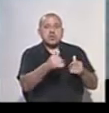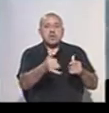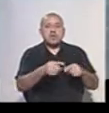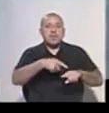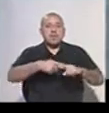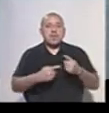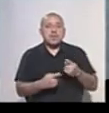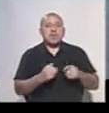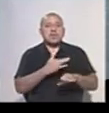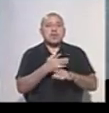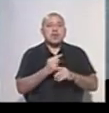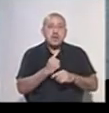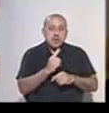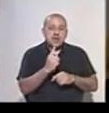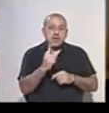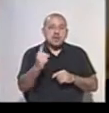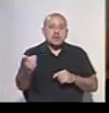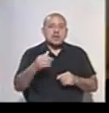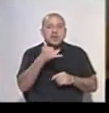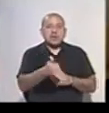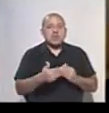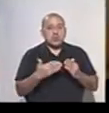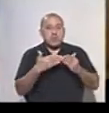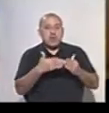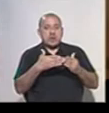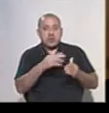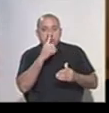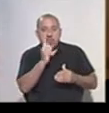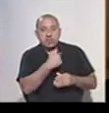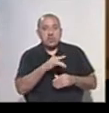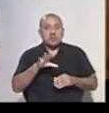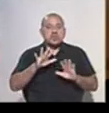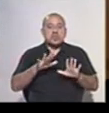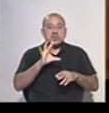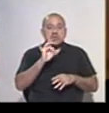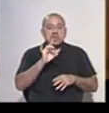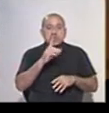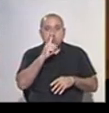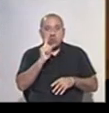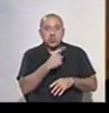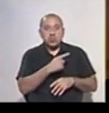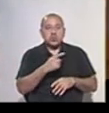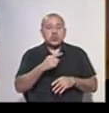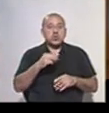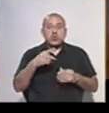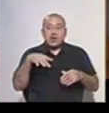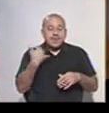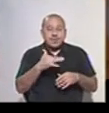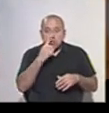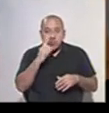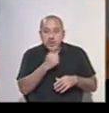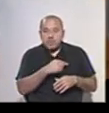mar. Pero también tenemos botes rápidos, que esos salen en 10-15 minutos o antes. Y esos son los ojos,